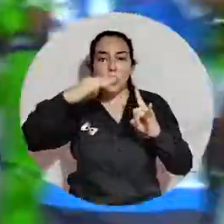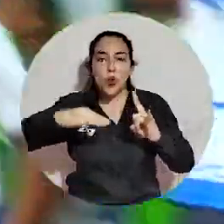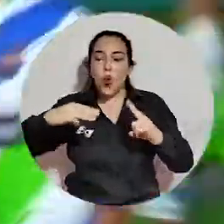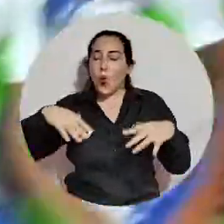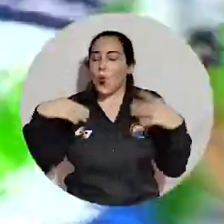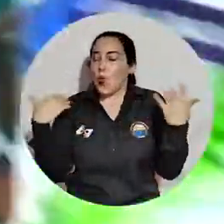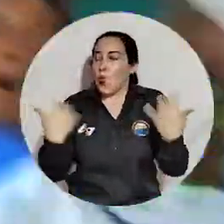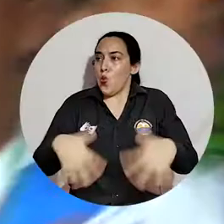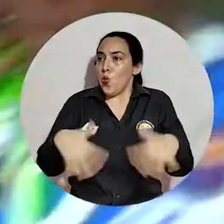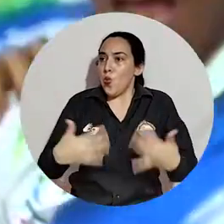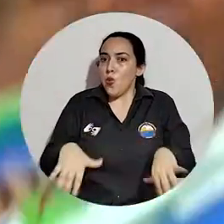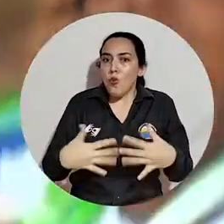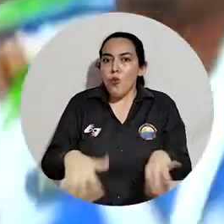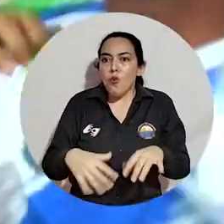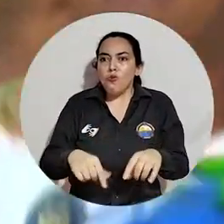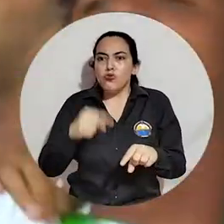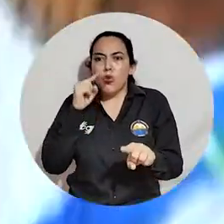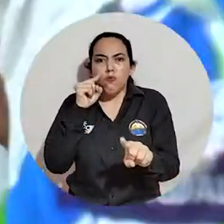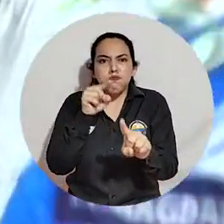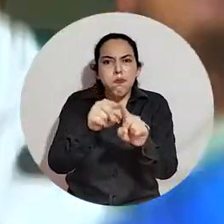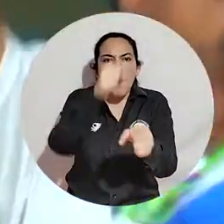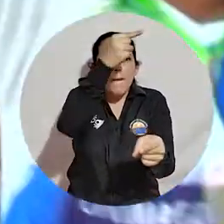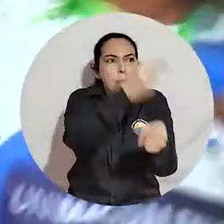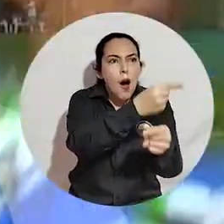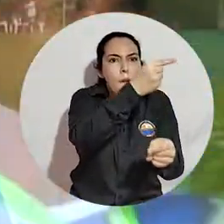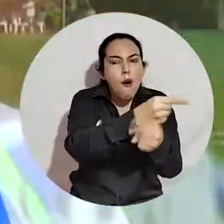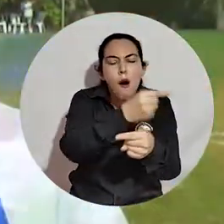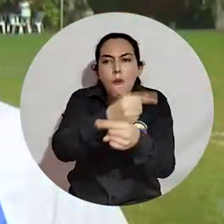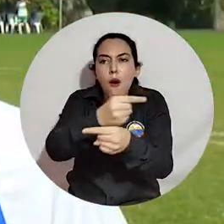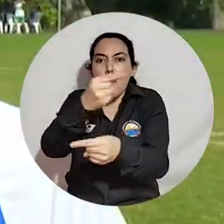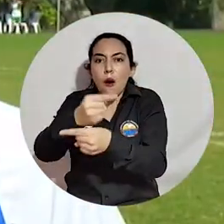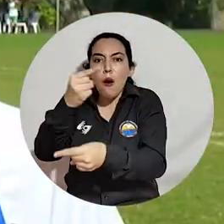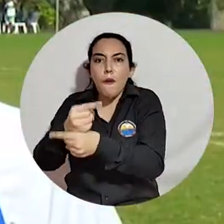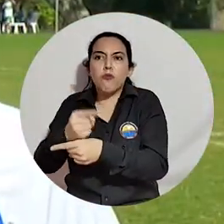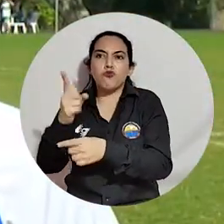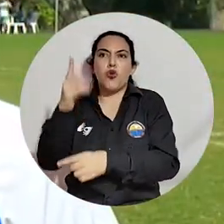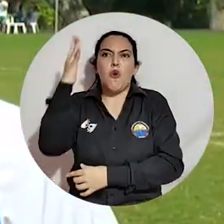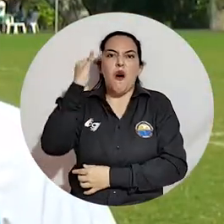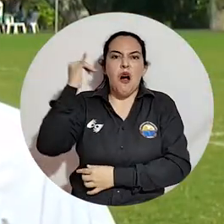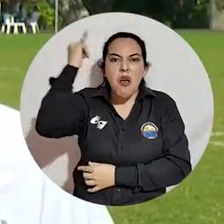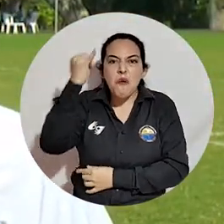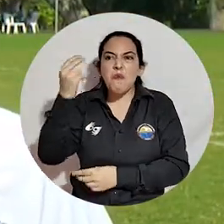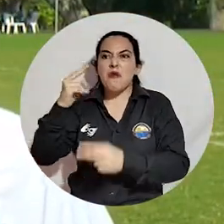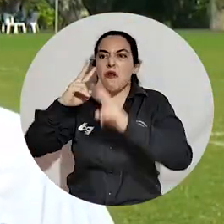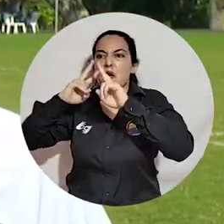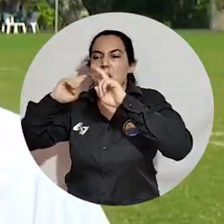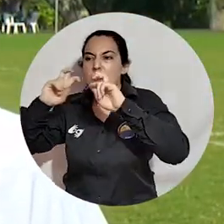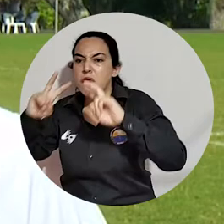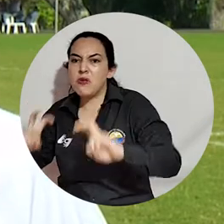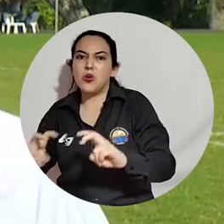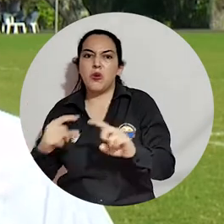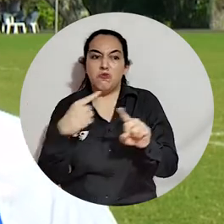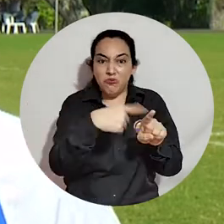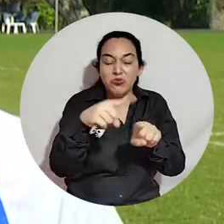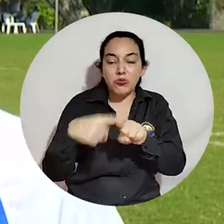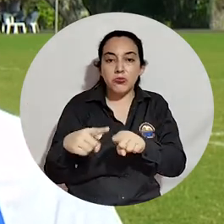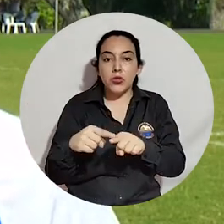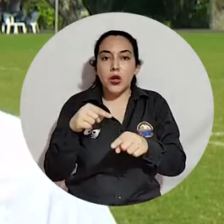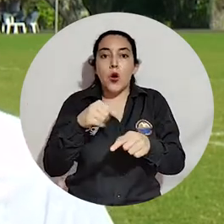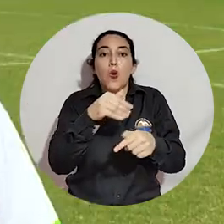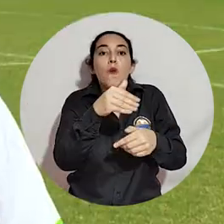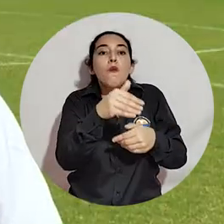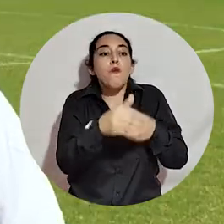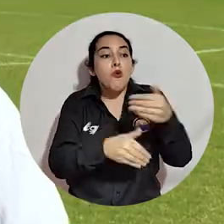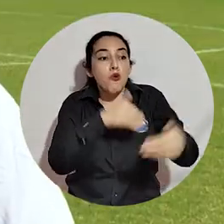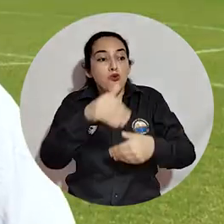ha demostrado una capacidad de alcanzar muchos logros por parte de la academia, la investigación, la